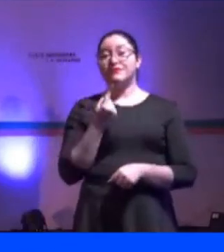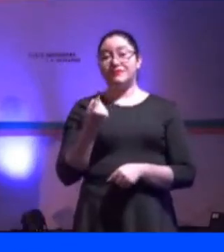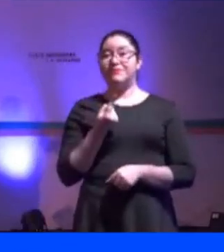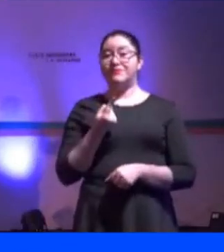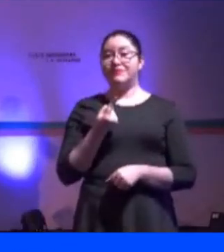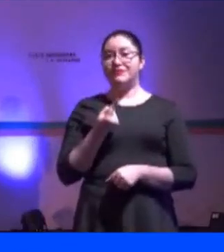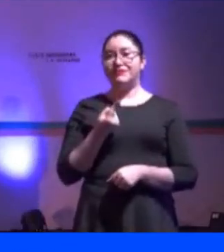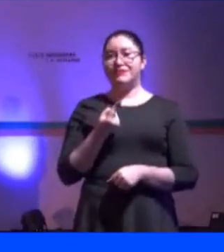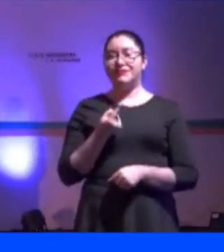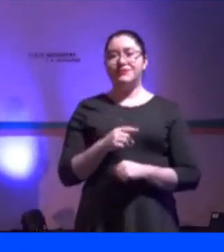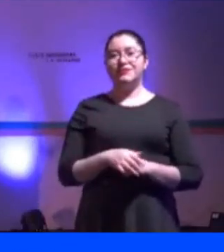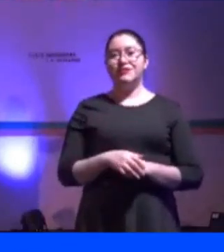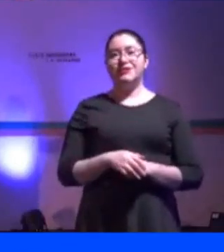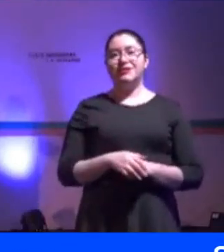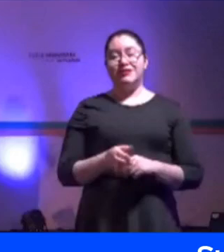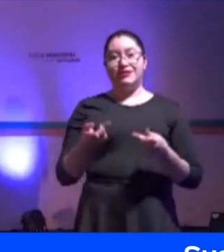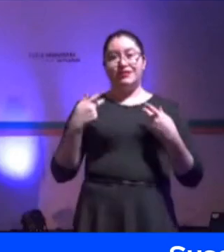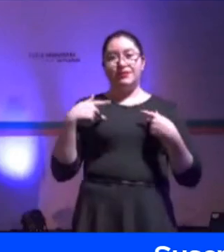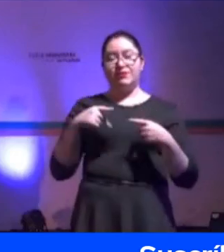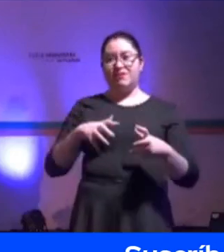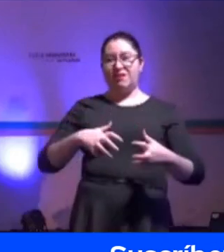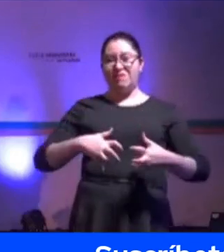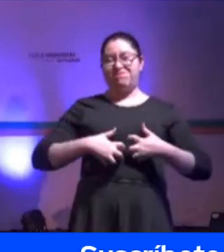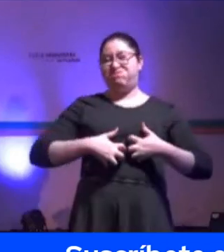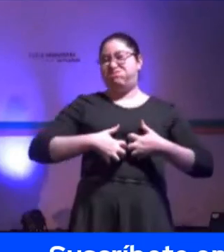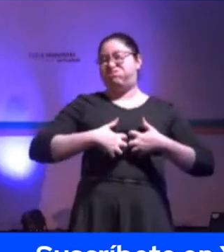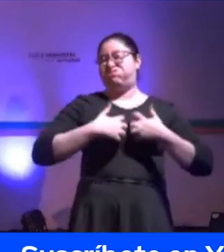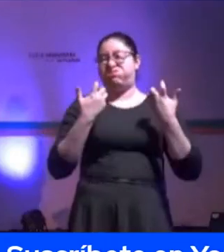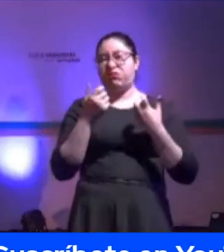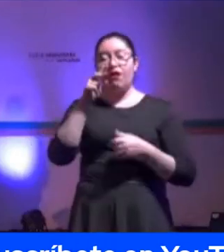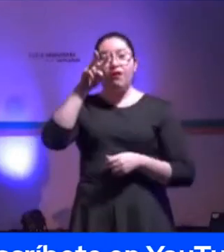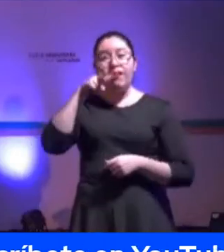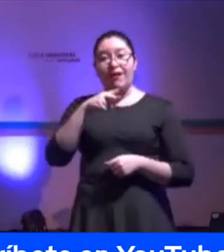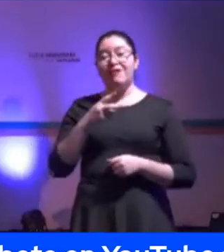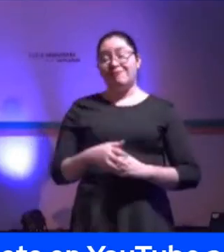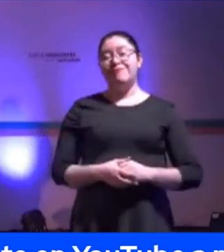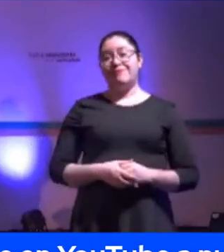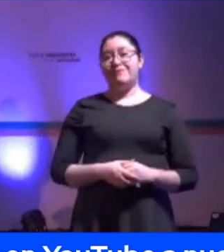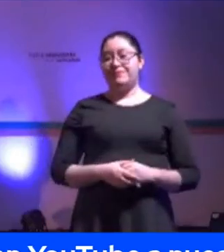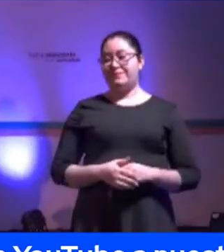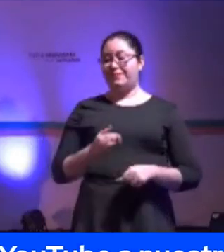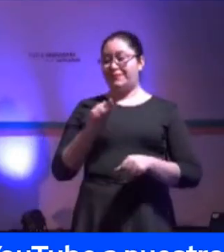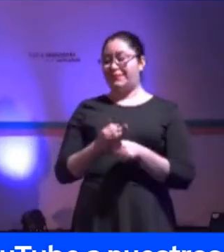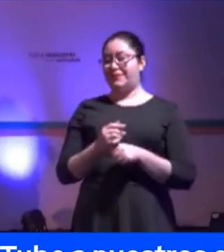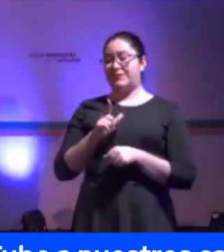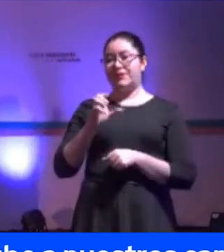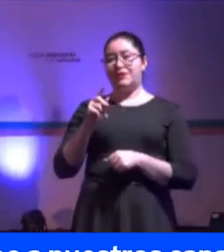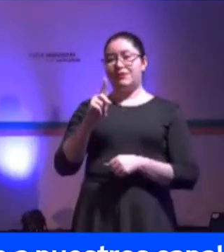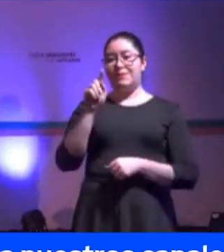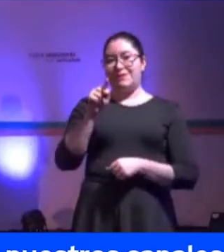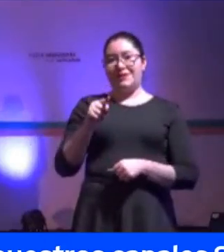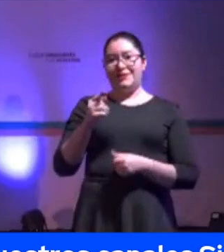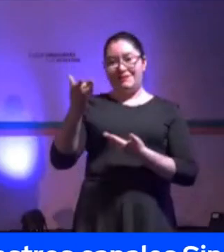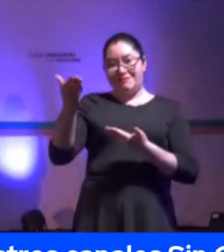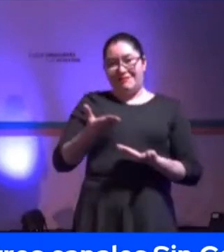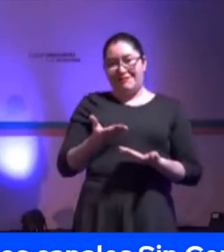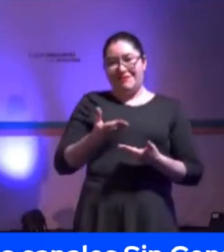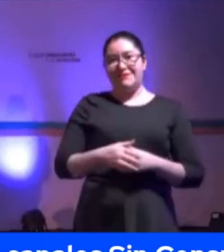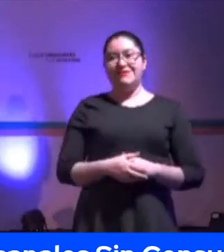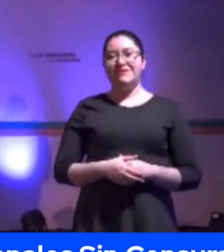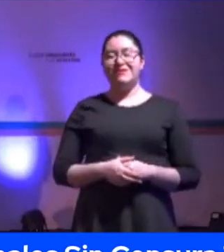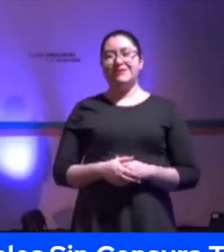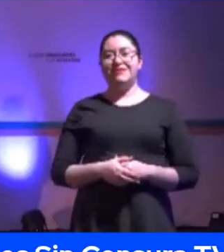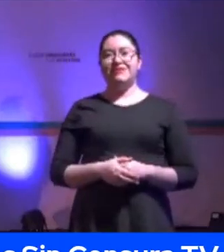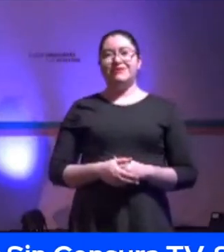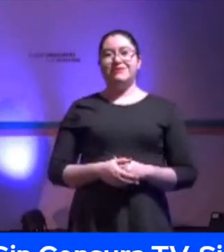los han engañado y la gente está enojada con ellos. Esa es la realidad. Acaba de llegar López Dóriga, cabrón. Pero